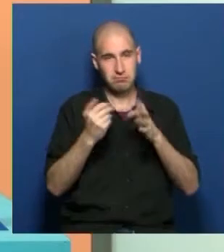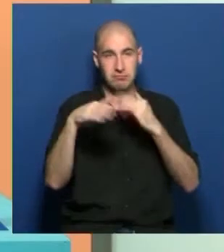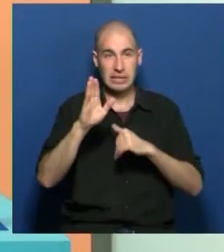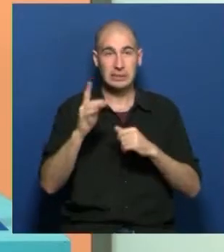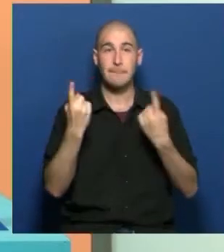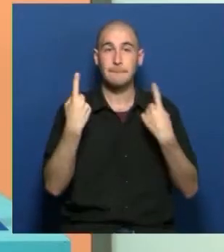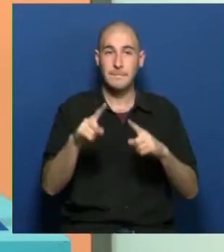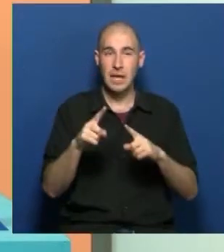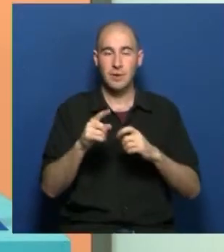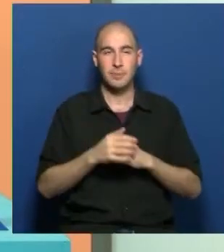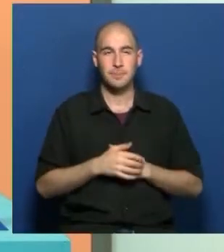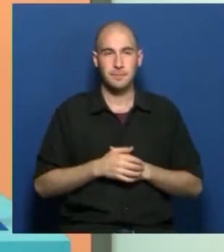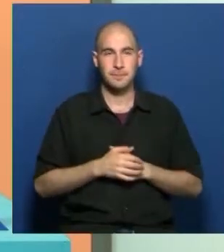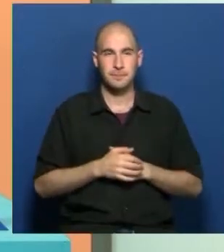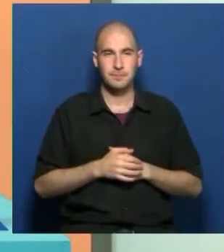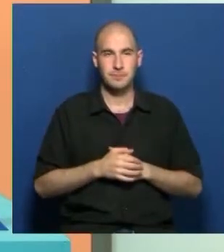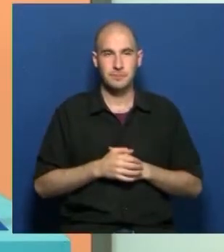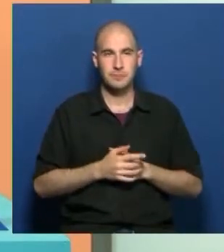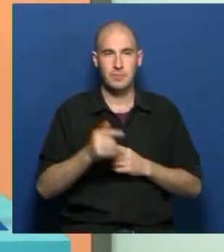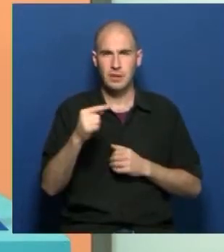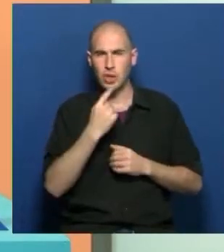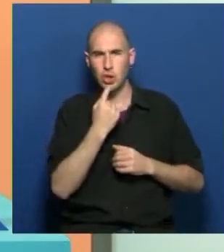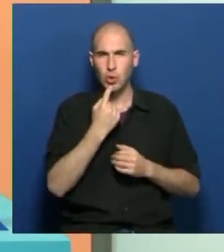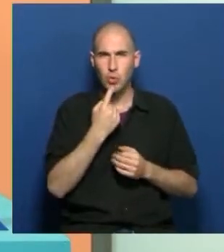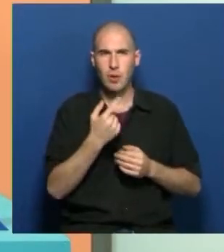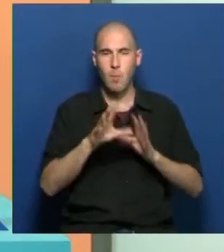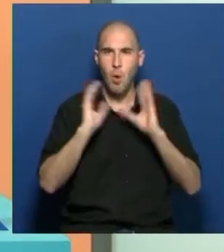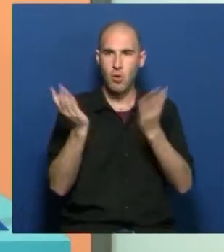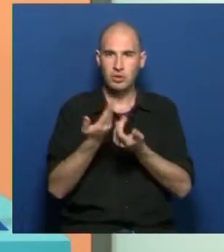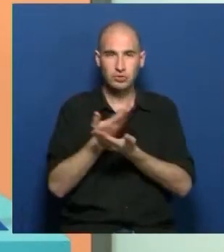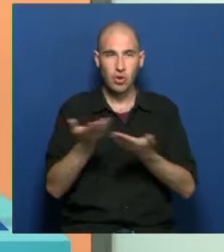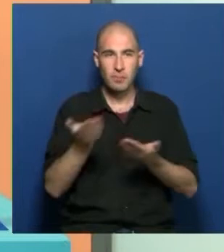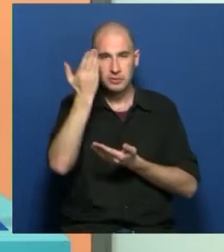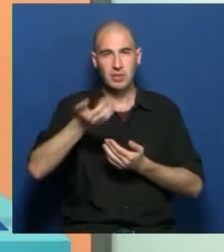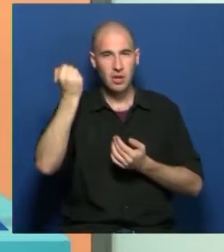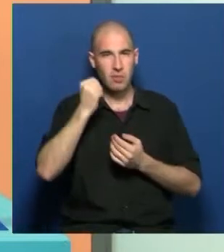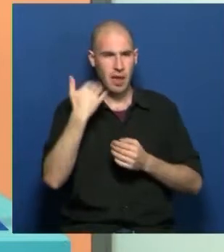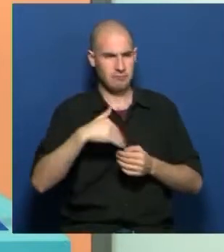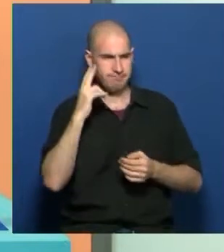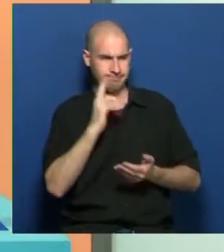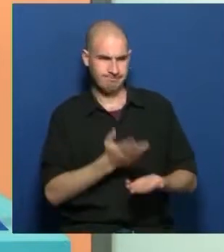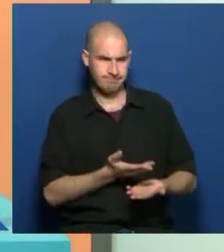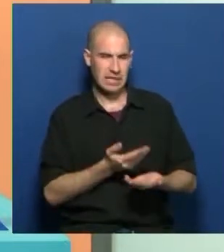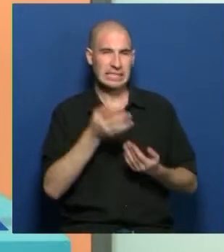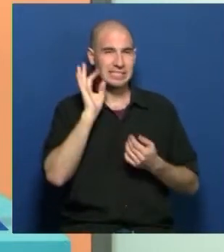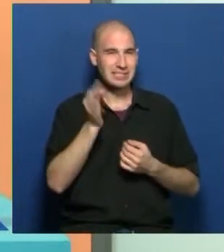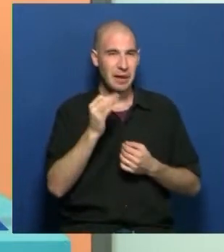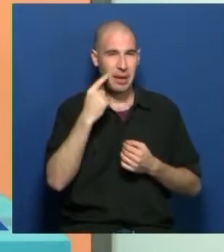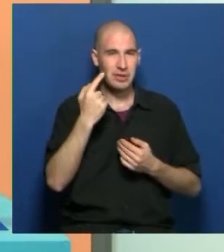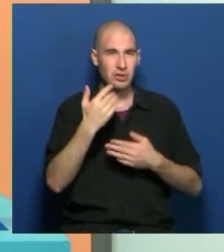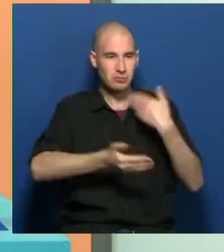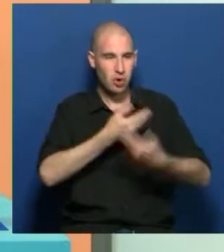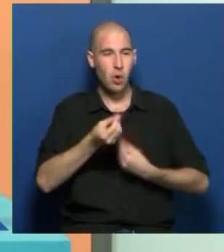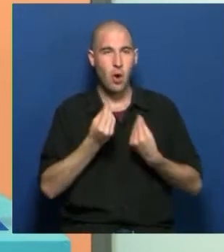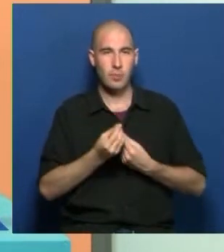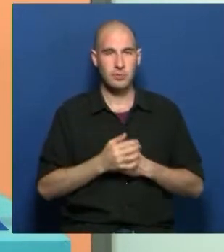Pero sigue siendo todavía la interrogante que tiene el mundo y tienen los economistas que miran la Argentina es saber cómo va a evolucionar